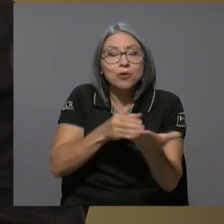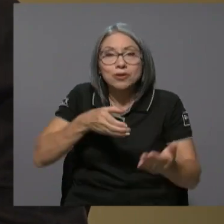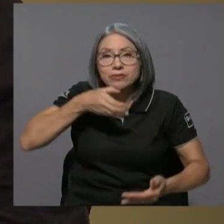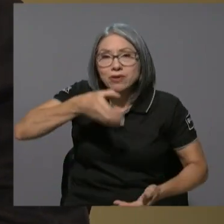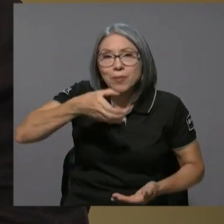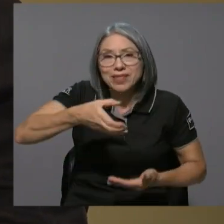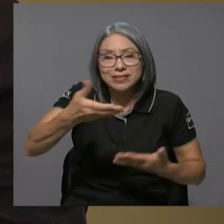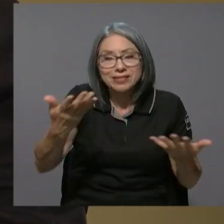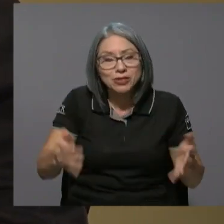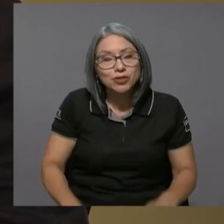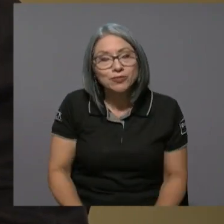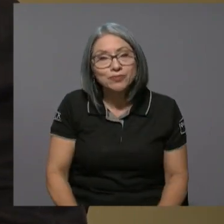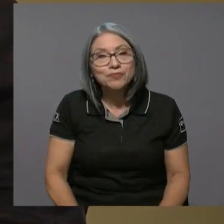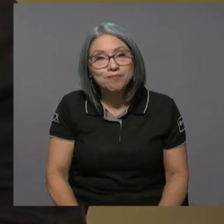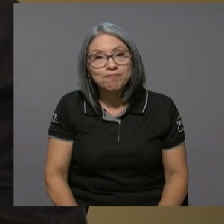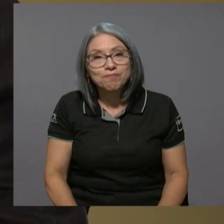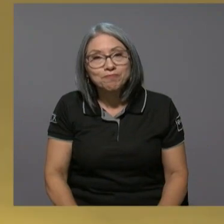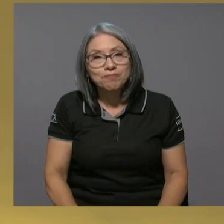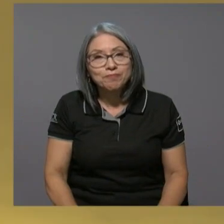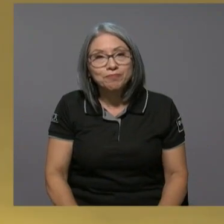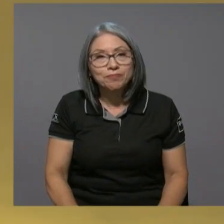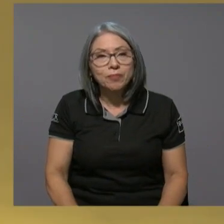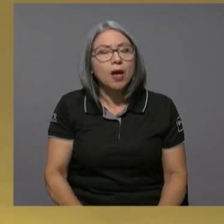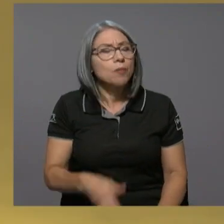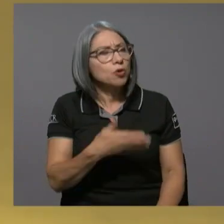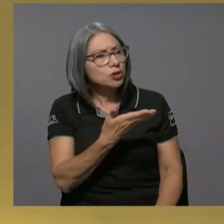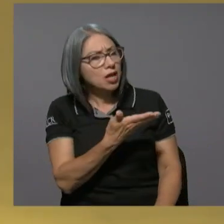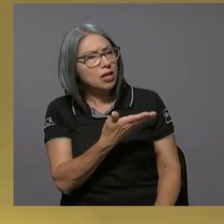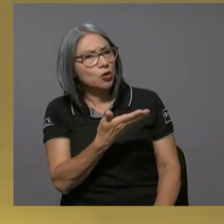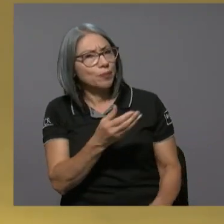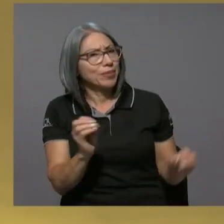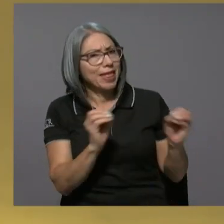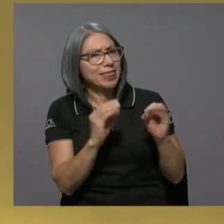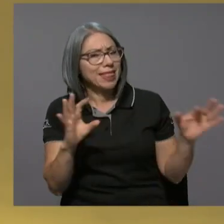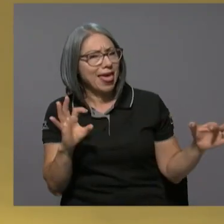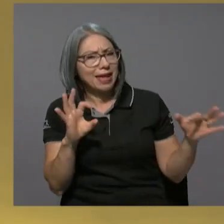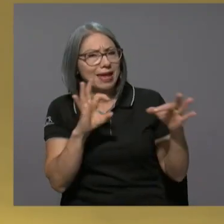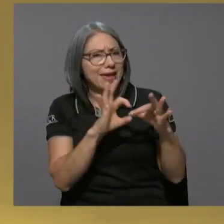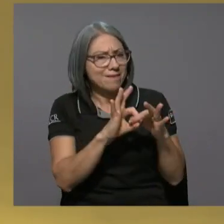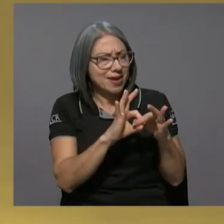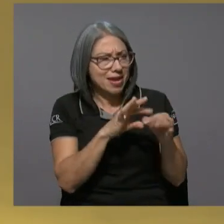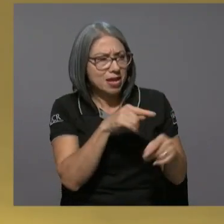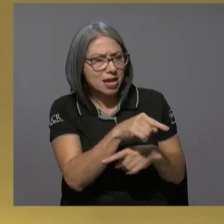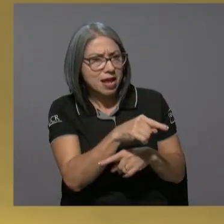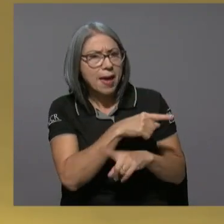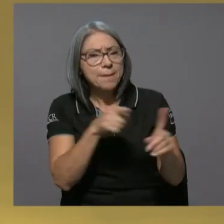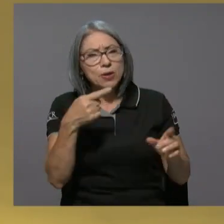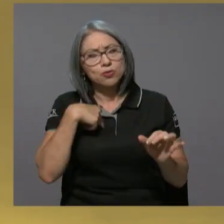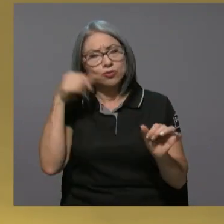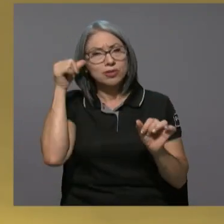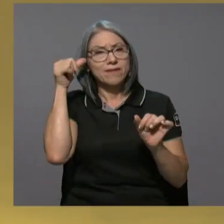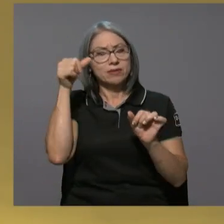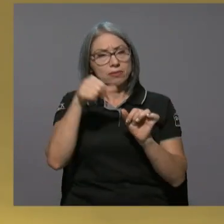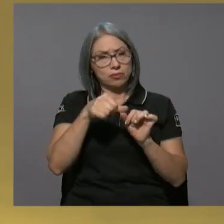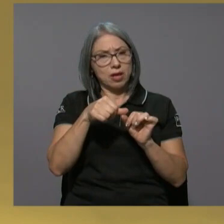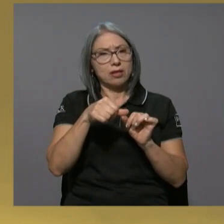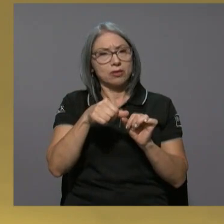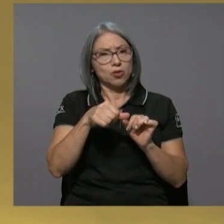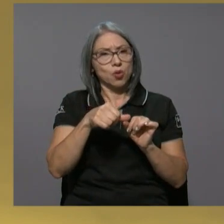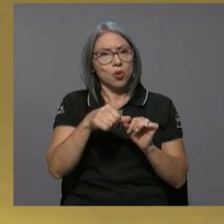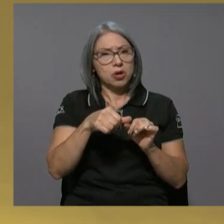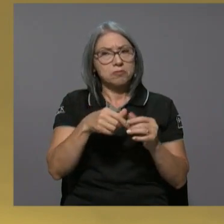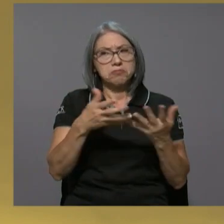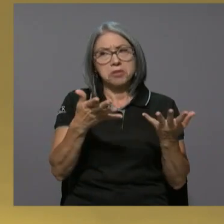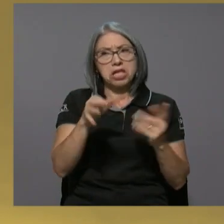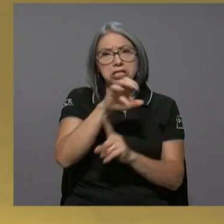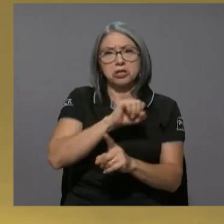¿verdad? Por cierto, no tiene nada que ver, pero he estado recordando que por estas vueltas que